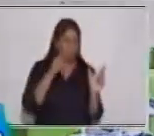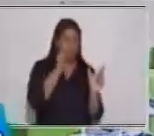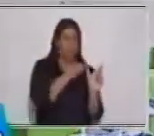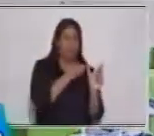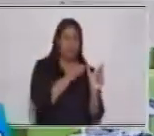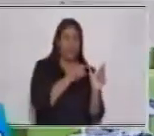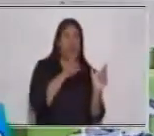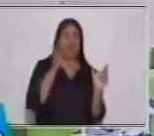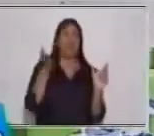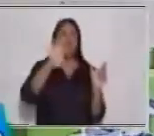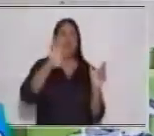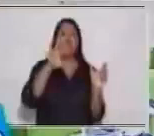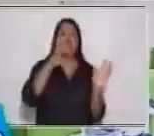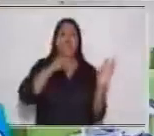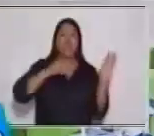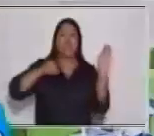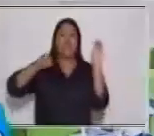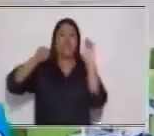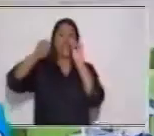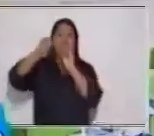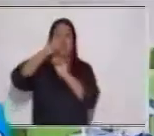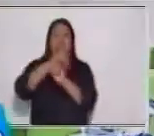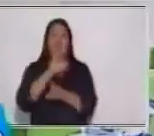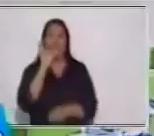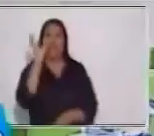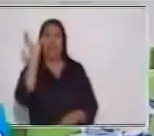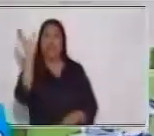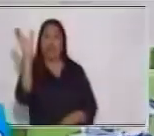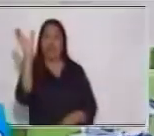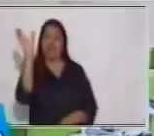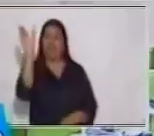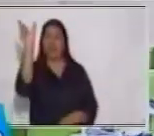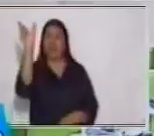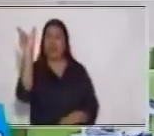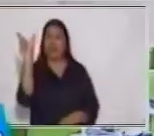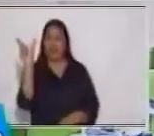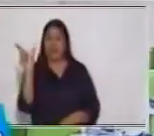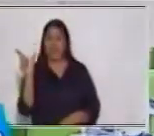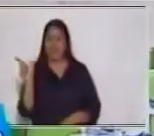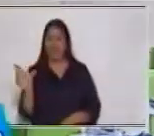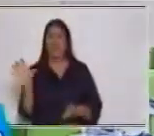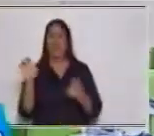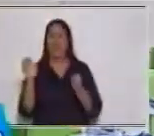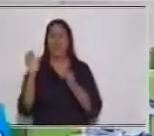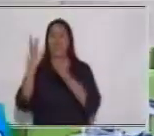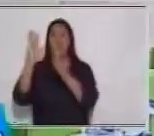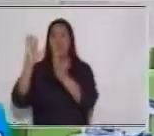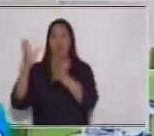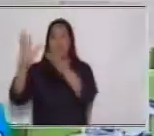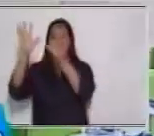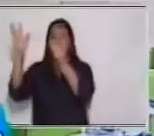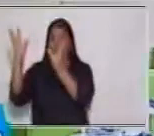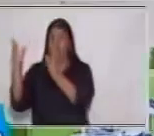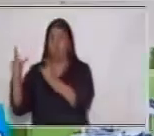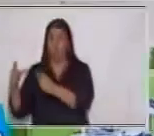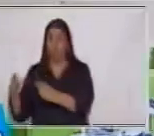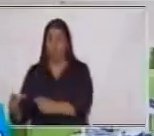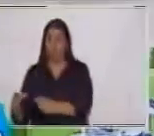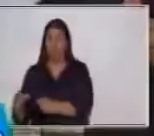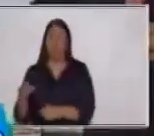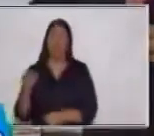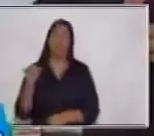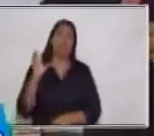ecuación original y verifique, le tiene que quedar una igualdad. En este caso fue 0 igual a 0, le pudo haber quedado 5 igual a